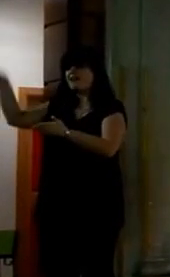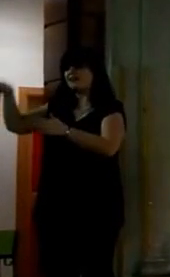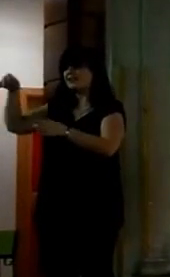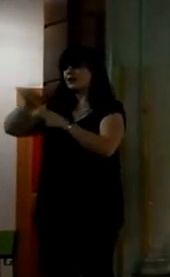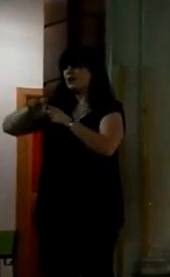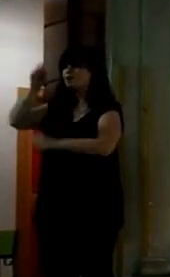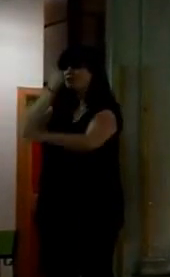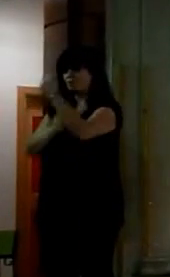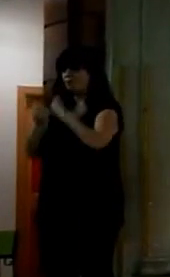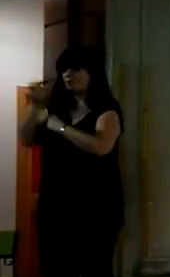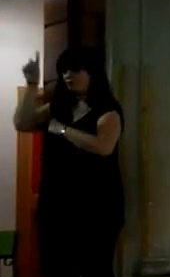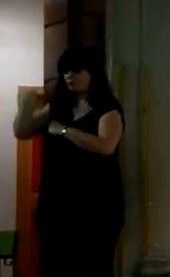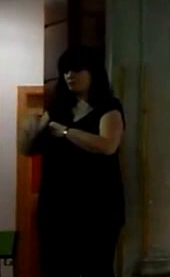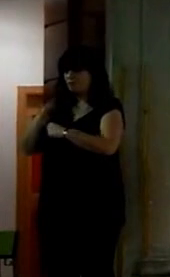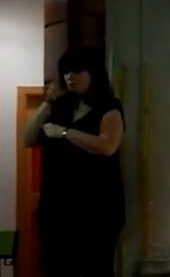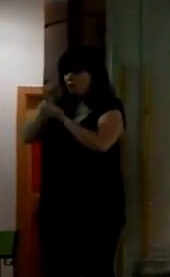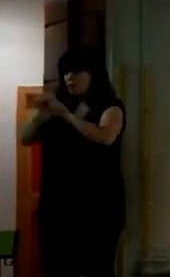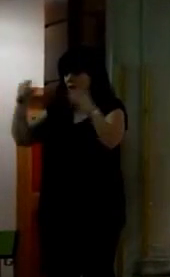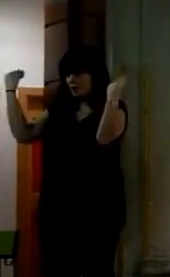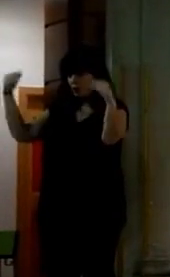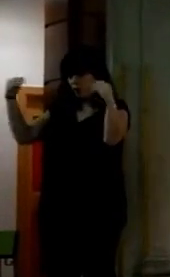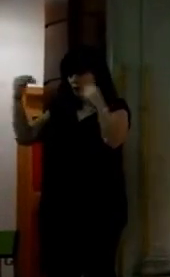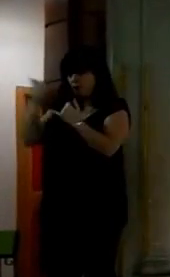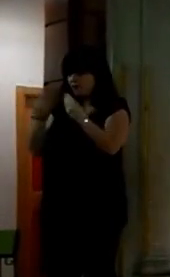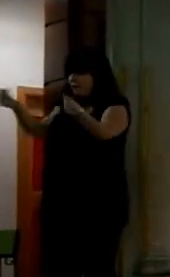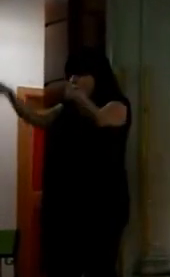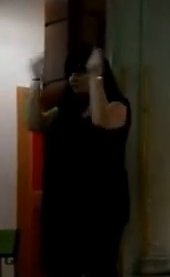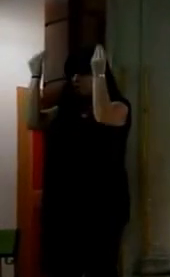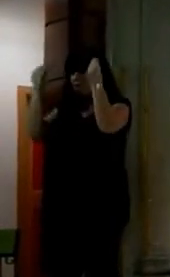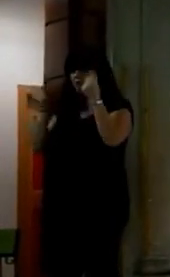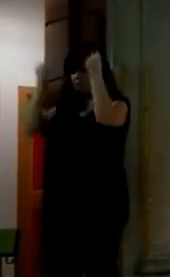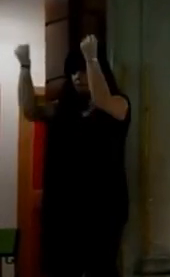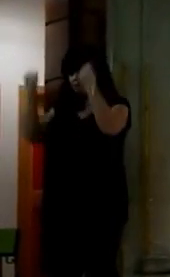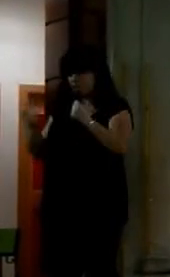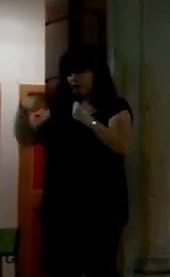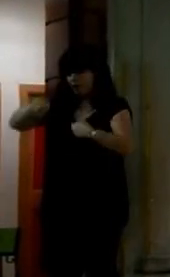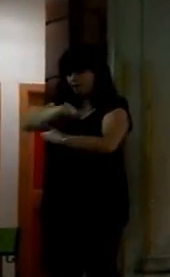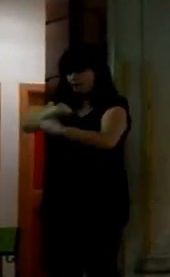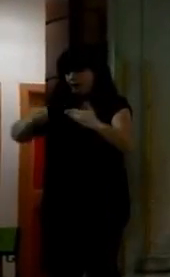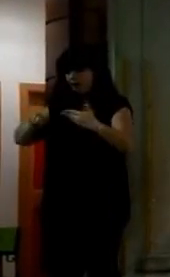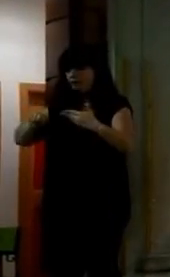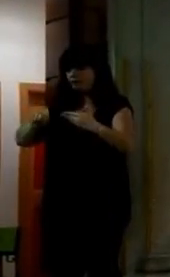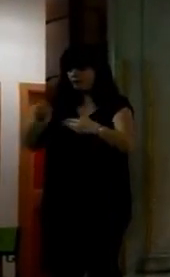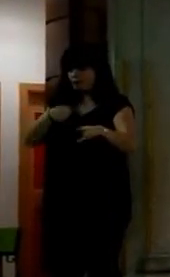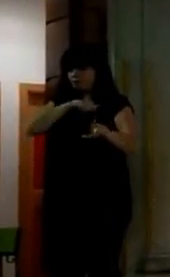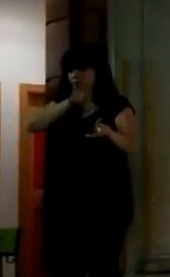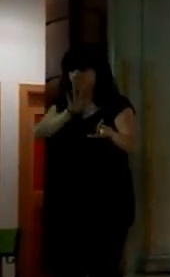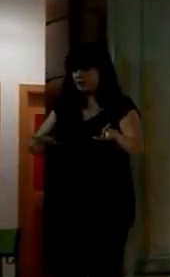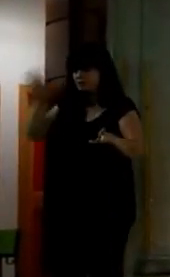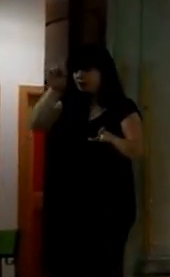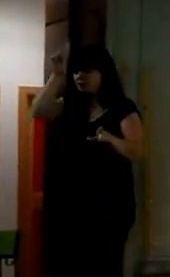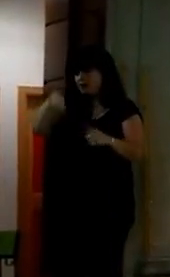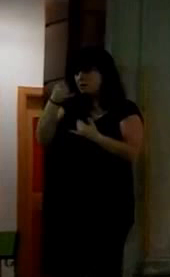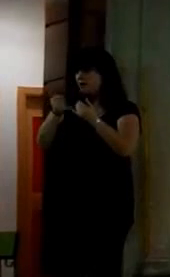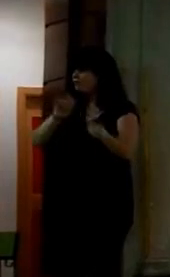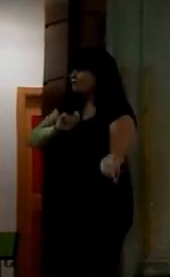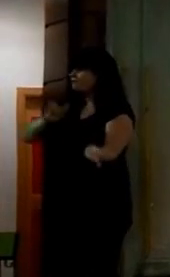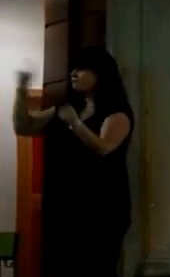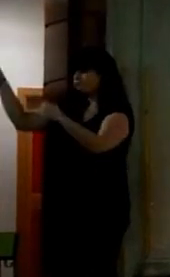os mozos máis das xeracións máis preparadas de Galicia e de España? Non